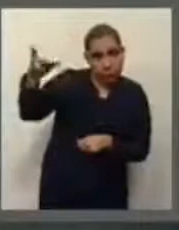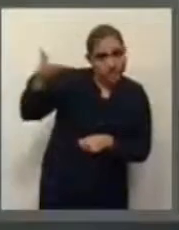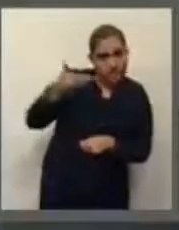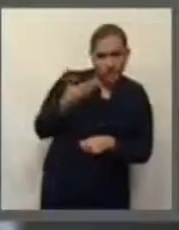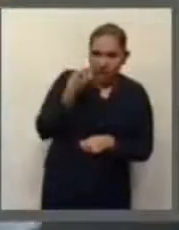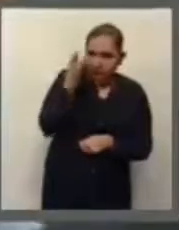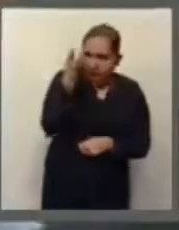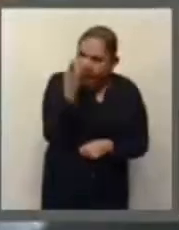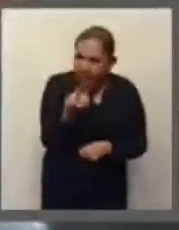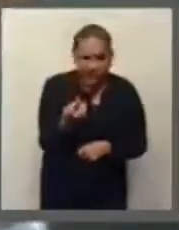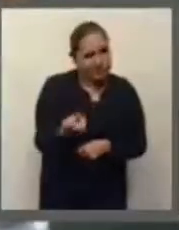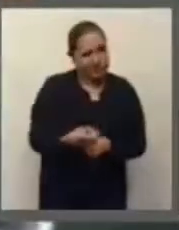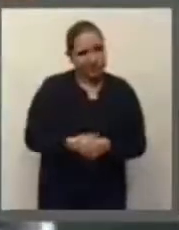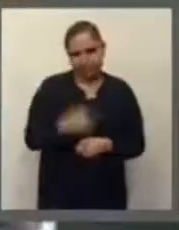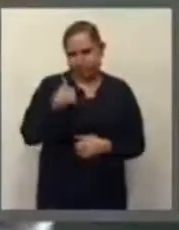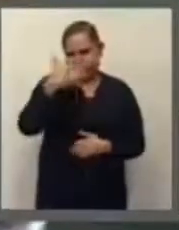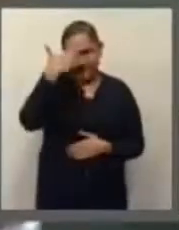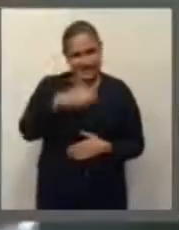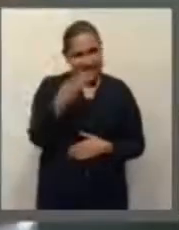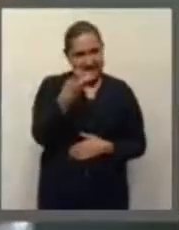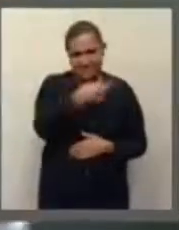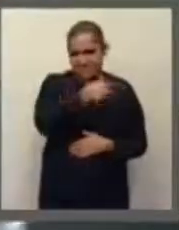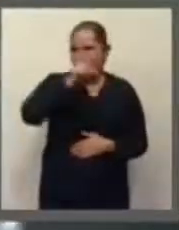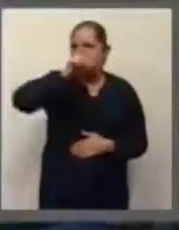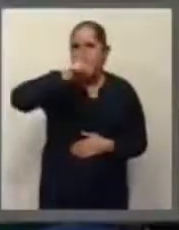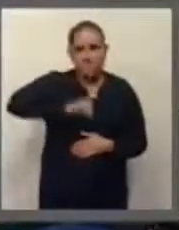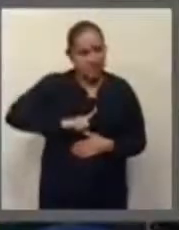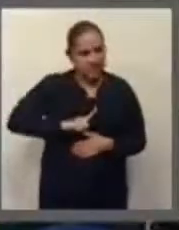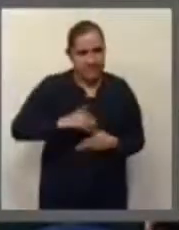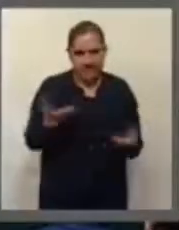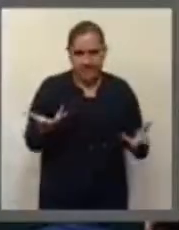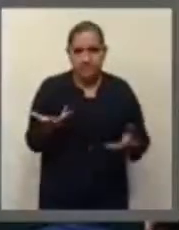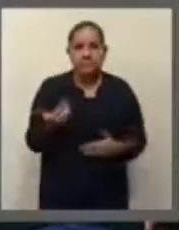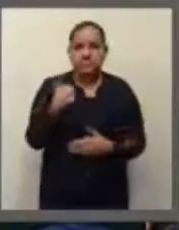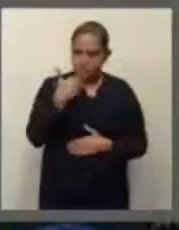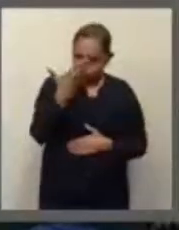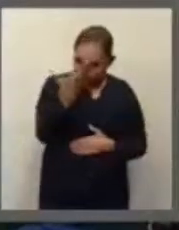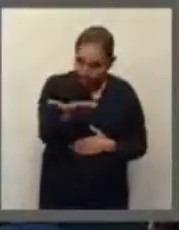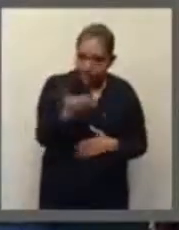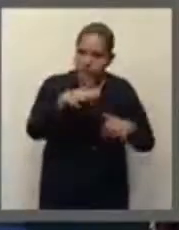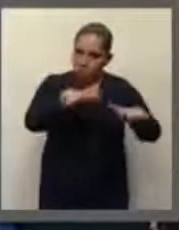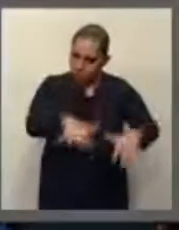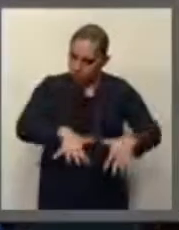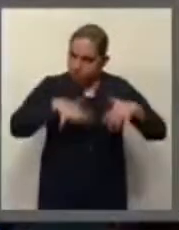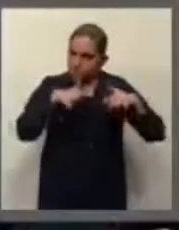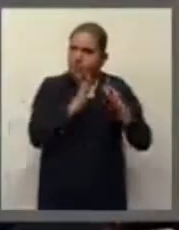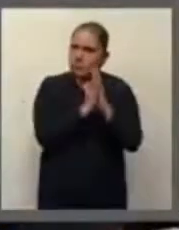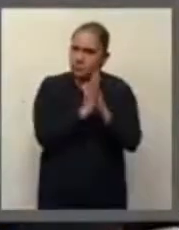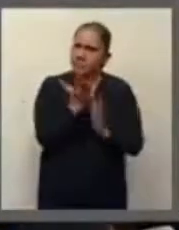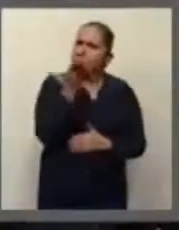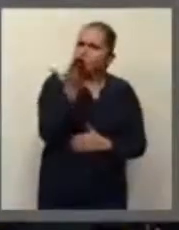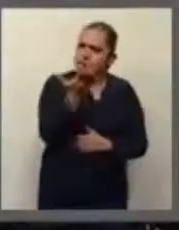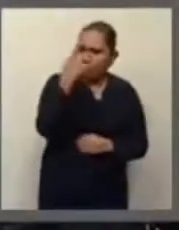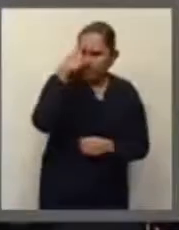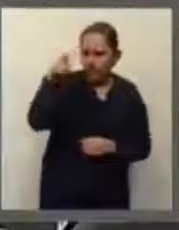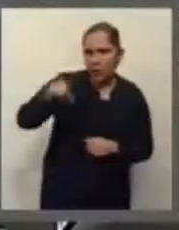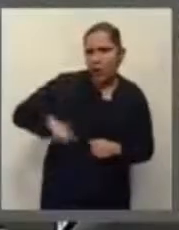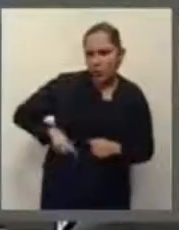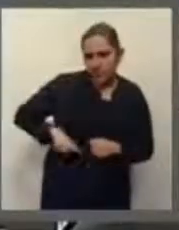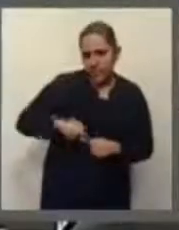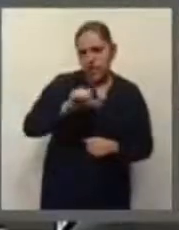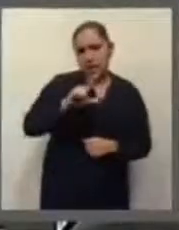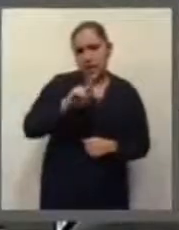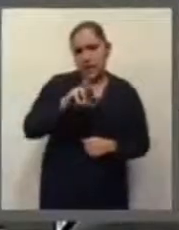rechazamos categóricamente. Desde esta soberanía hago un llamado muy respetuoso, pero a la vez muy enérgico, al gobernador Alejandro